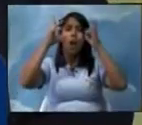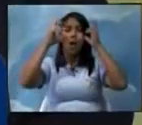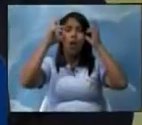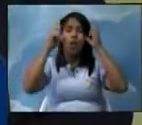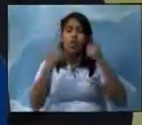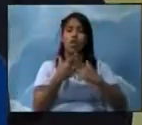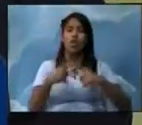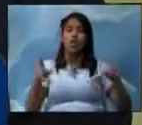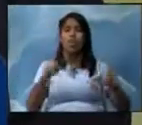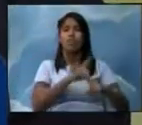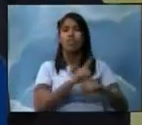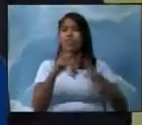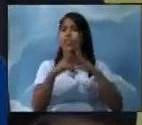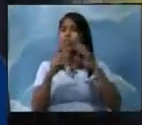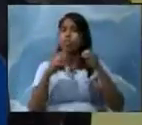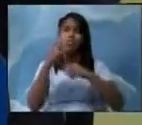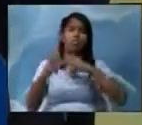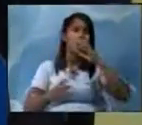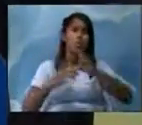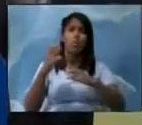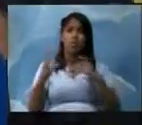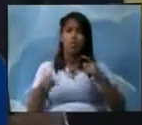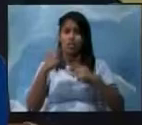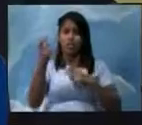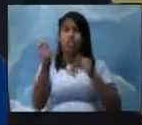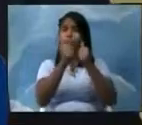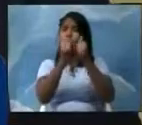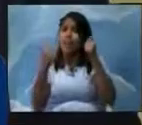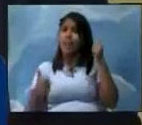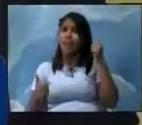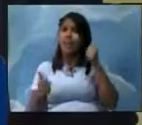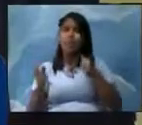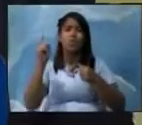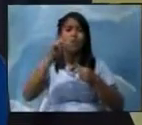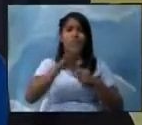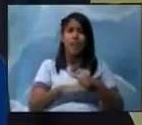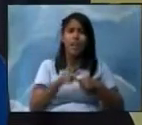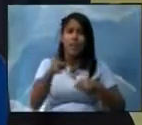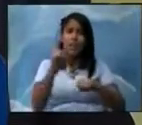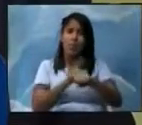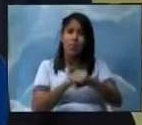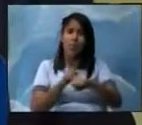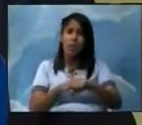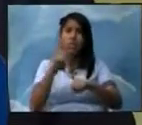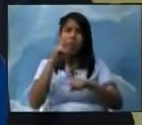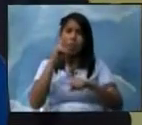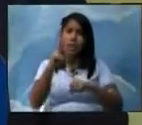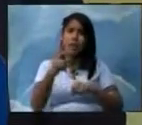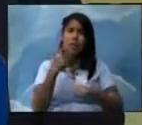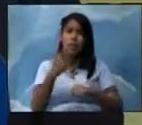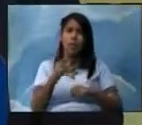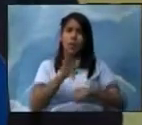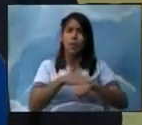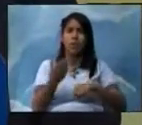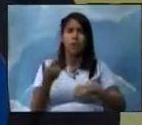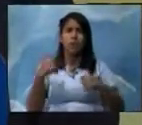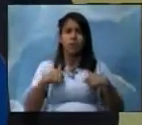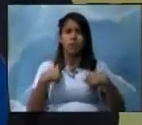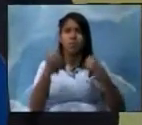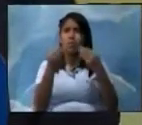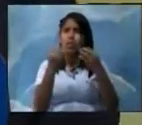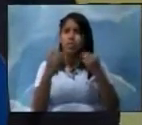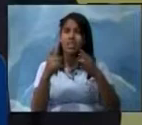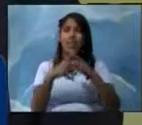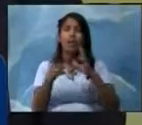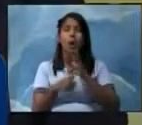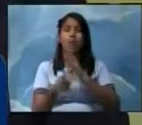y los libra de todas sus angustias cuánt descarriados no me estarán mirando en este instante y dirán por qué a mí no me han pasado